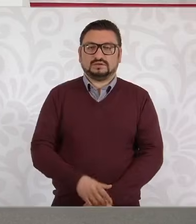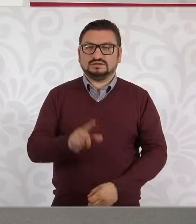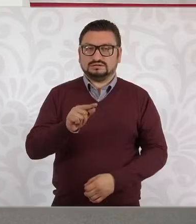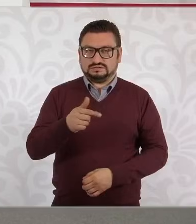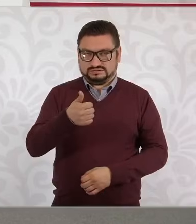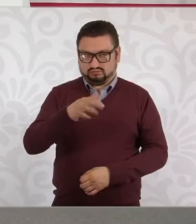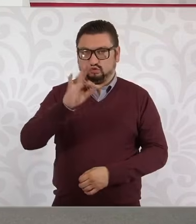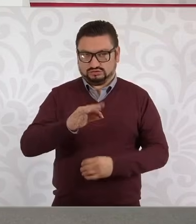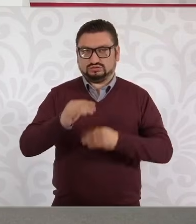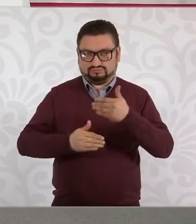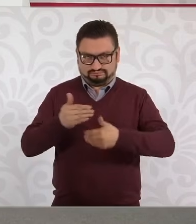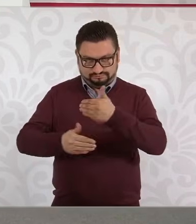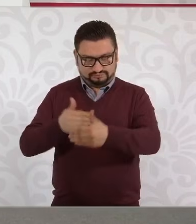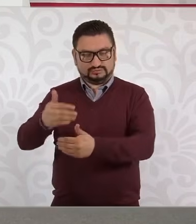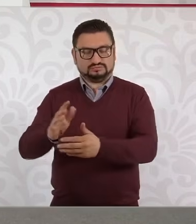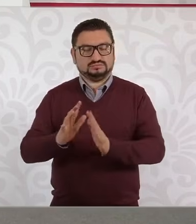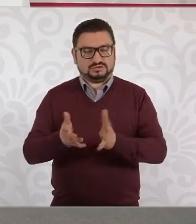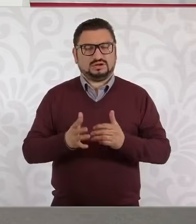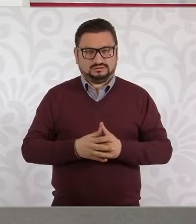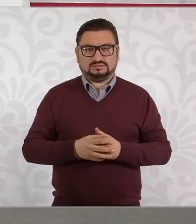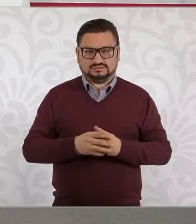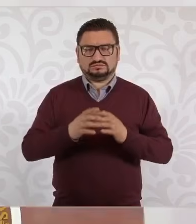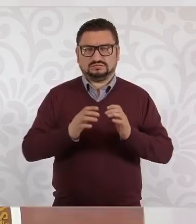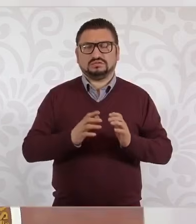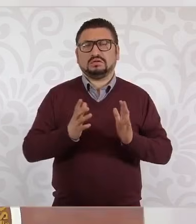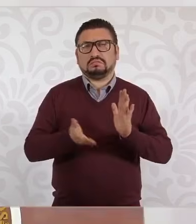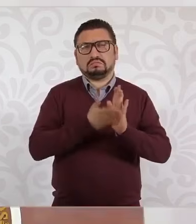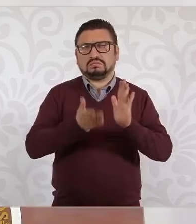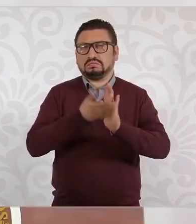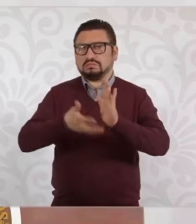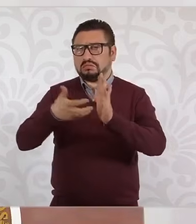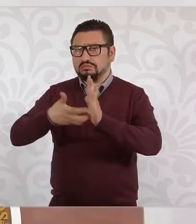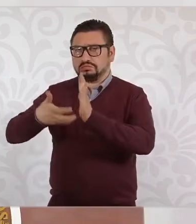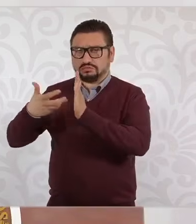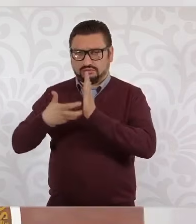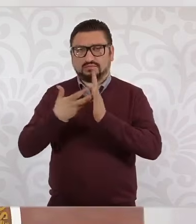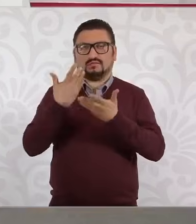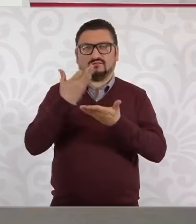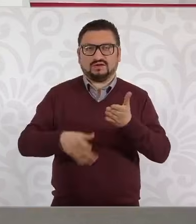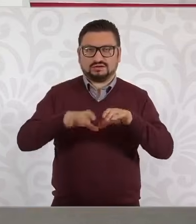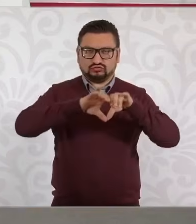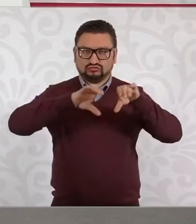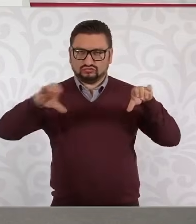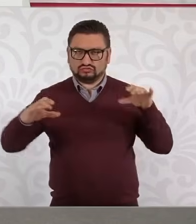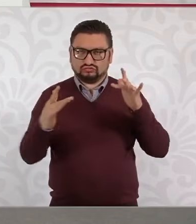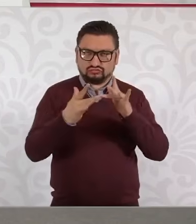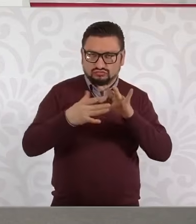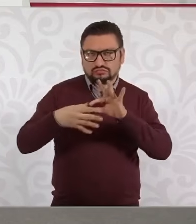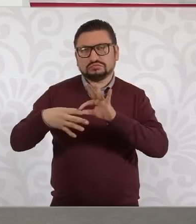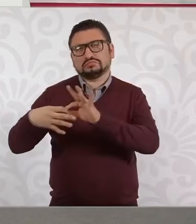76% falta de avance. En realidad ya está, digamos, la estructura y falta toda la conexión de los tubos, que lleva su